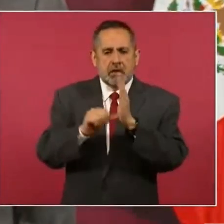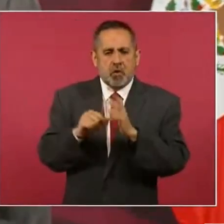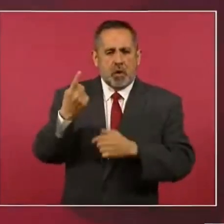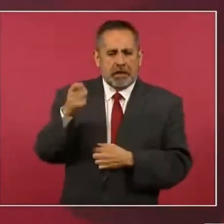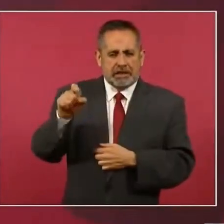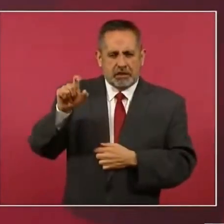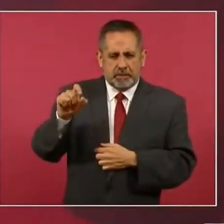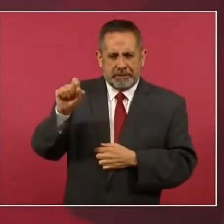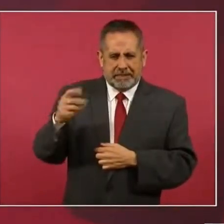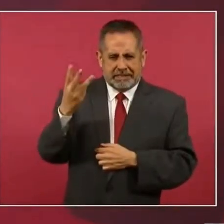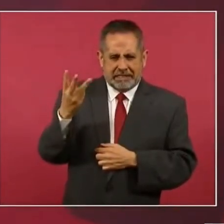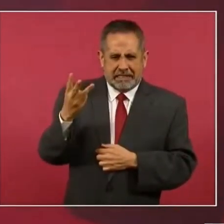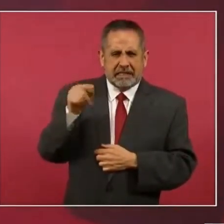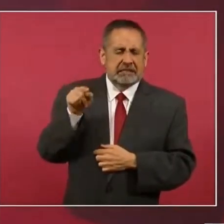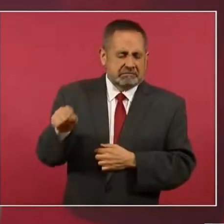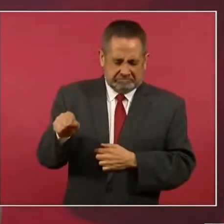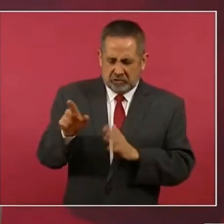123,